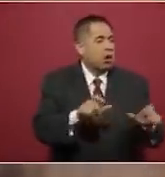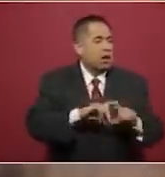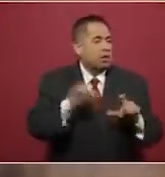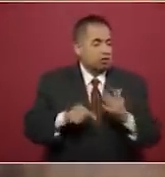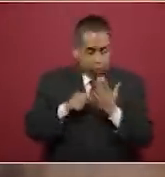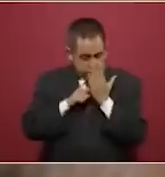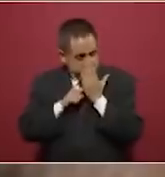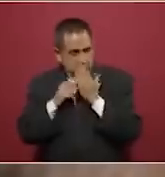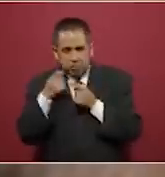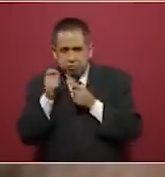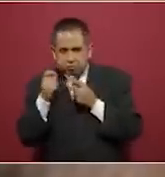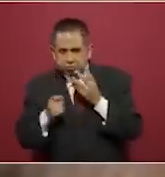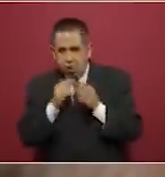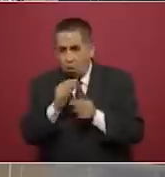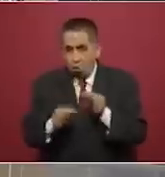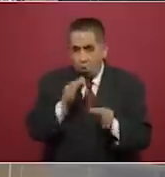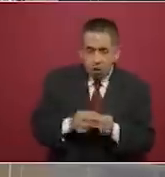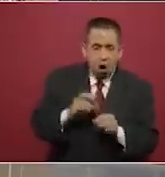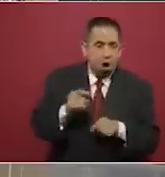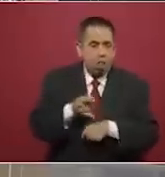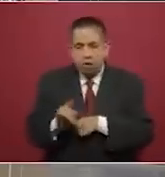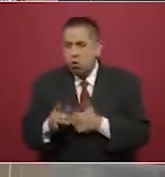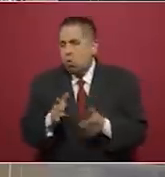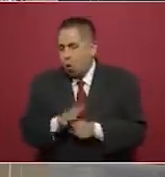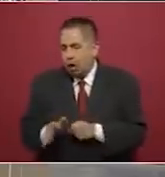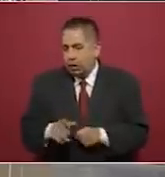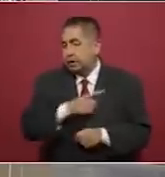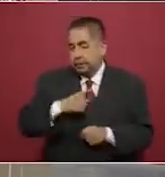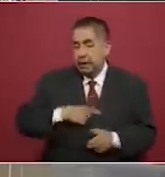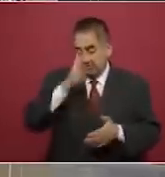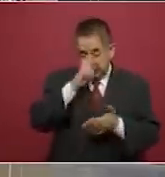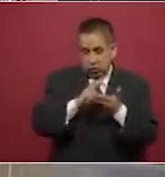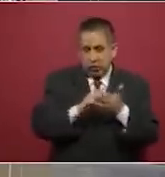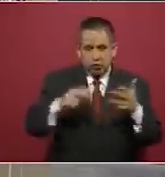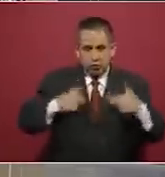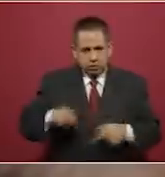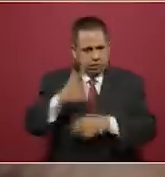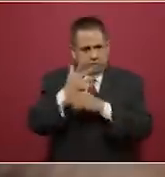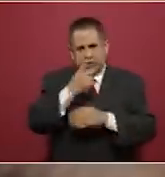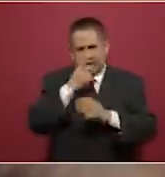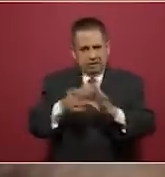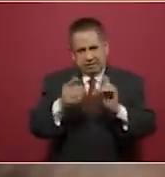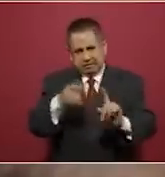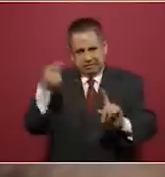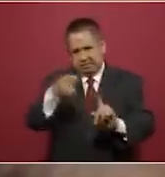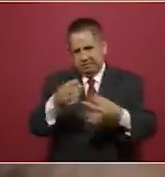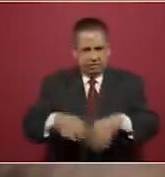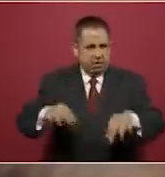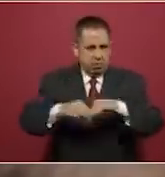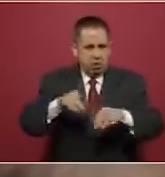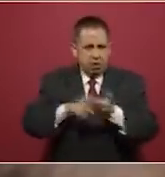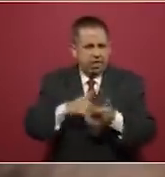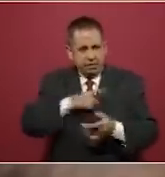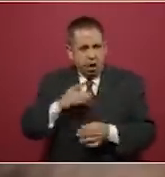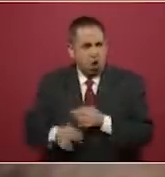y establecer si se cumplen o no con el respeto a los derechos humanos que usted ha dicho será uno de los elementos que